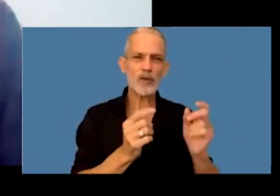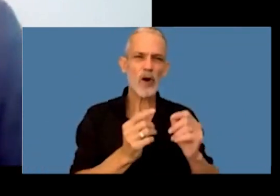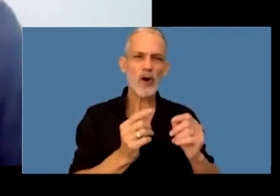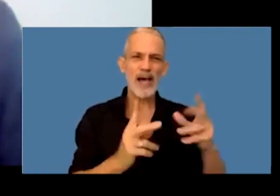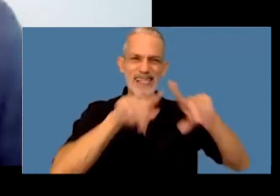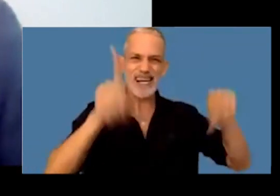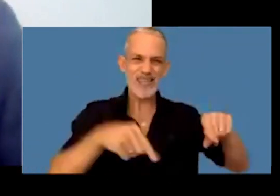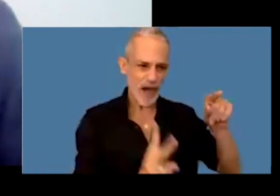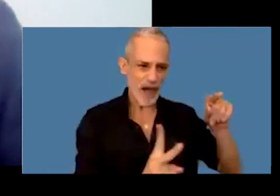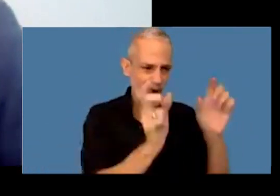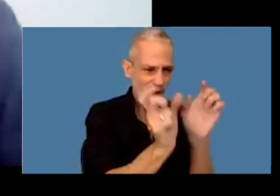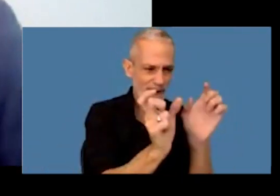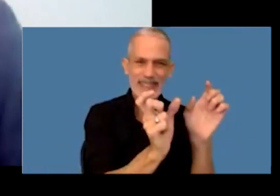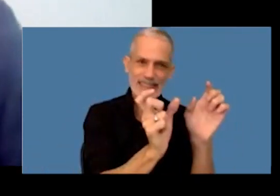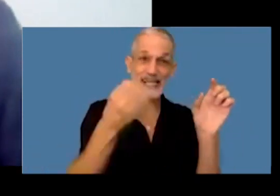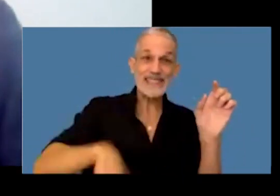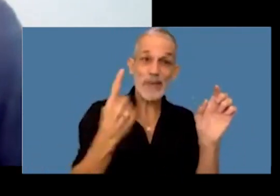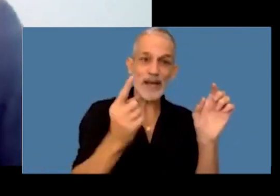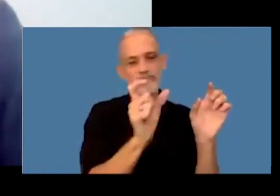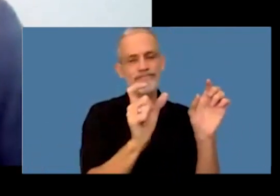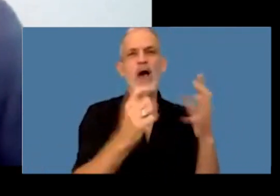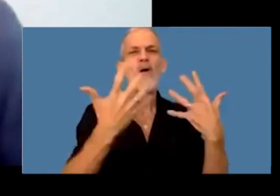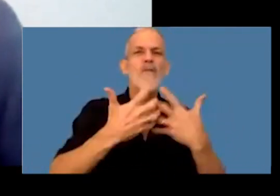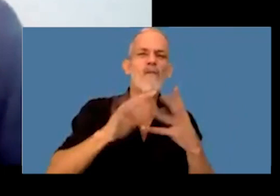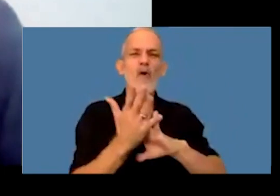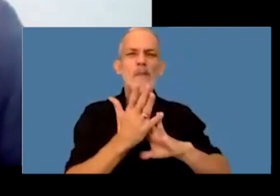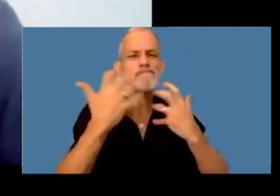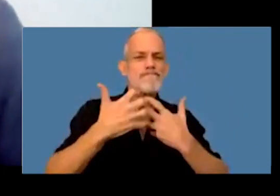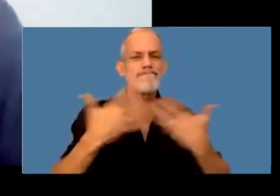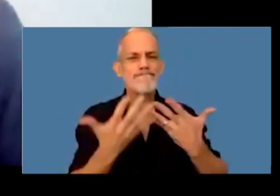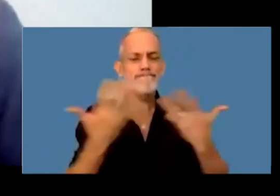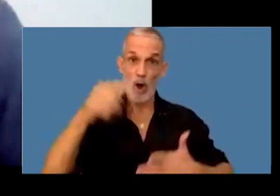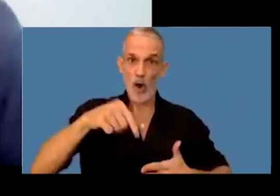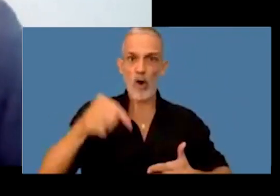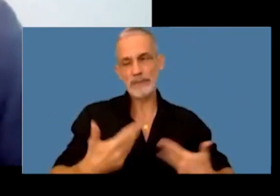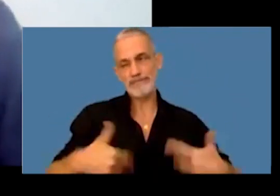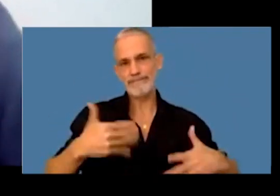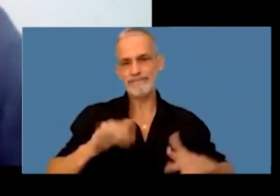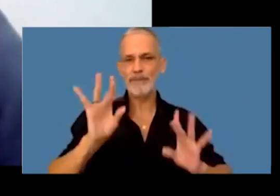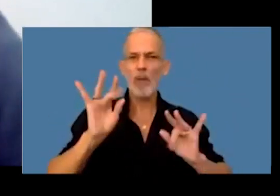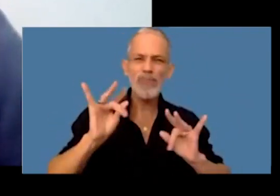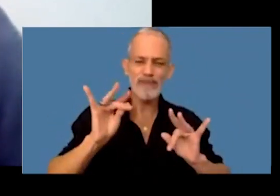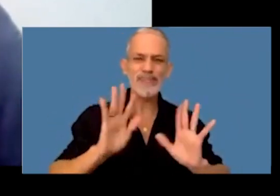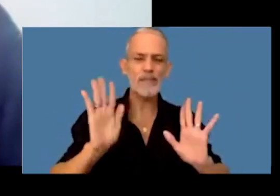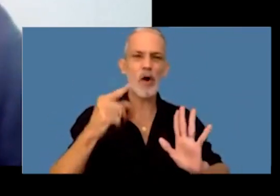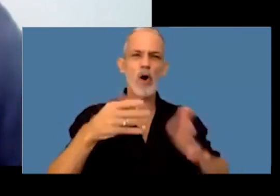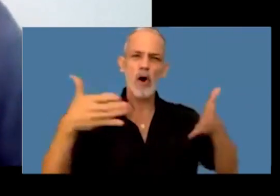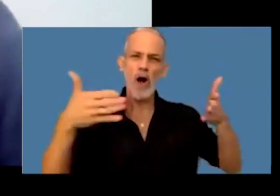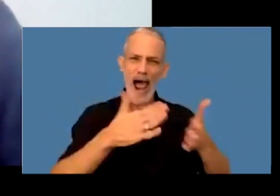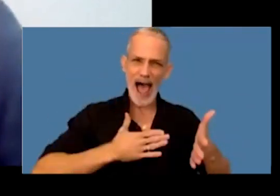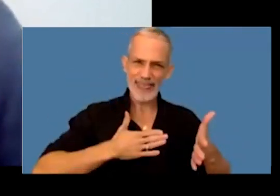poder que haya un nuevo mecanismo. Hoy en día sería muy complejo, pero sí desde la Agencia Nacional de